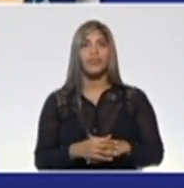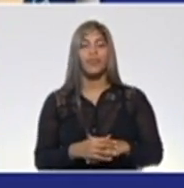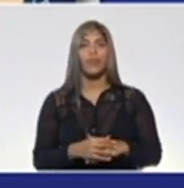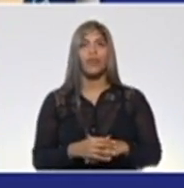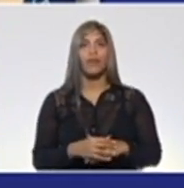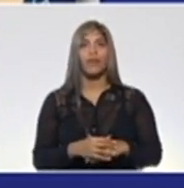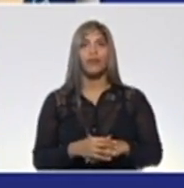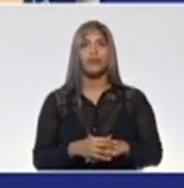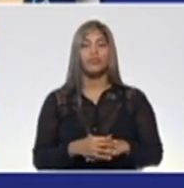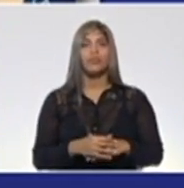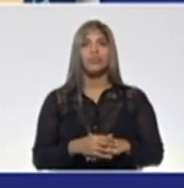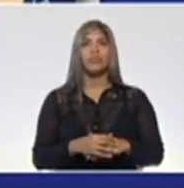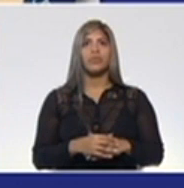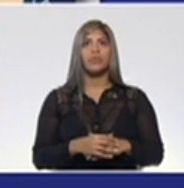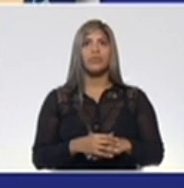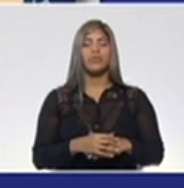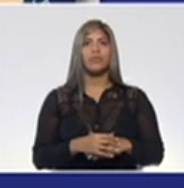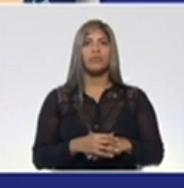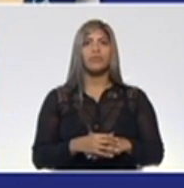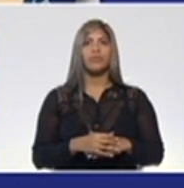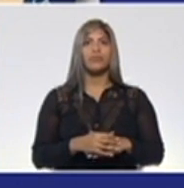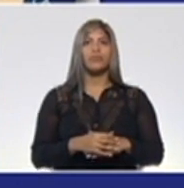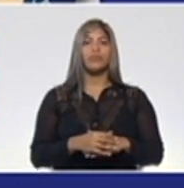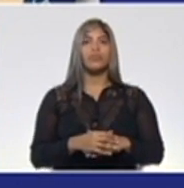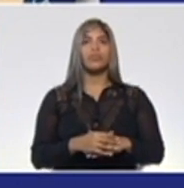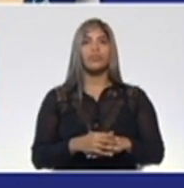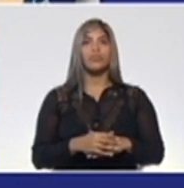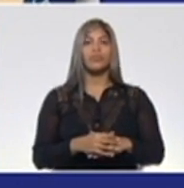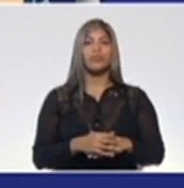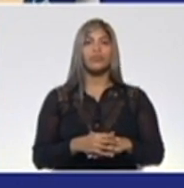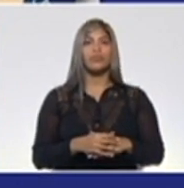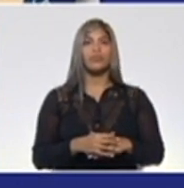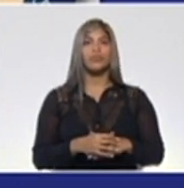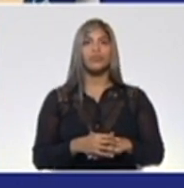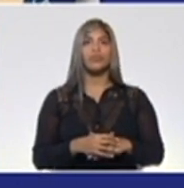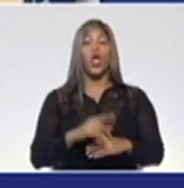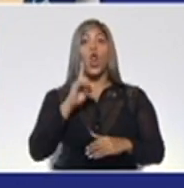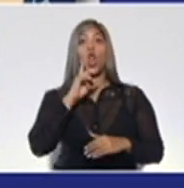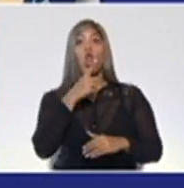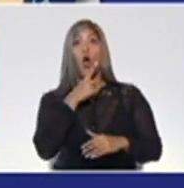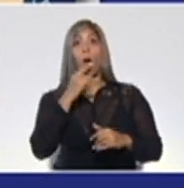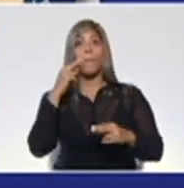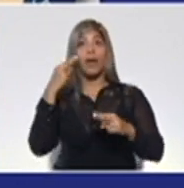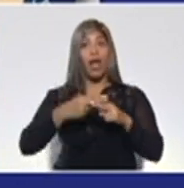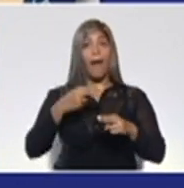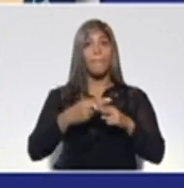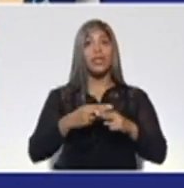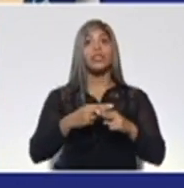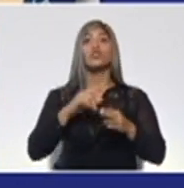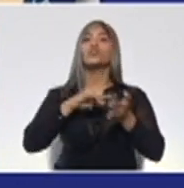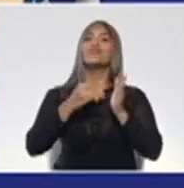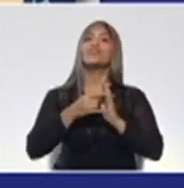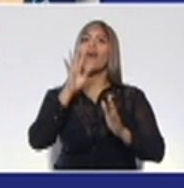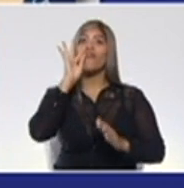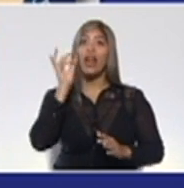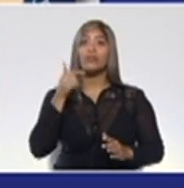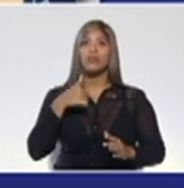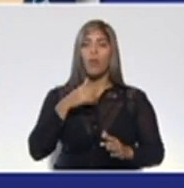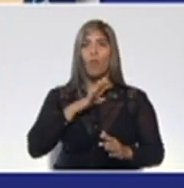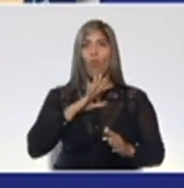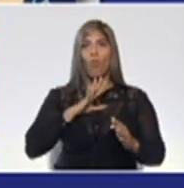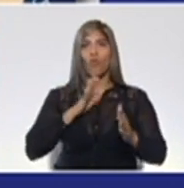de René Descartes, que su nombre y apellido es francés.